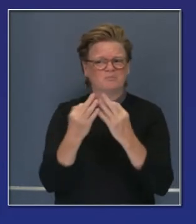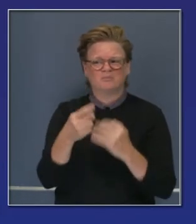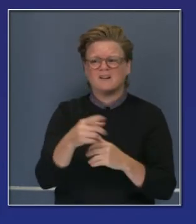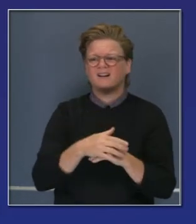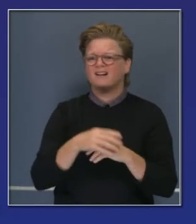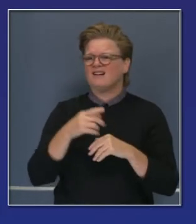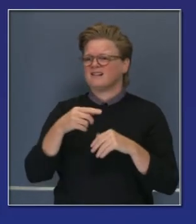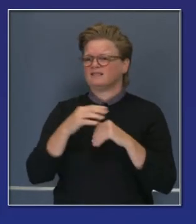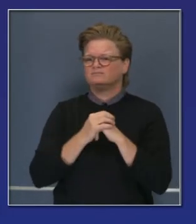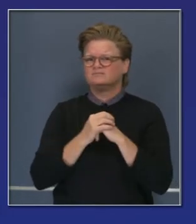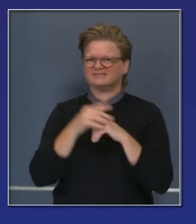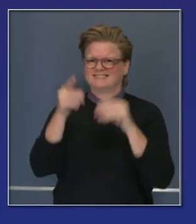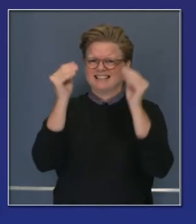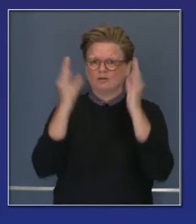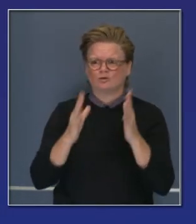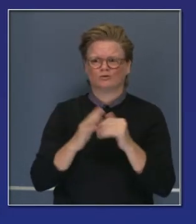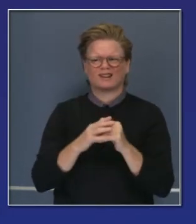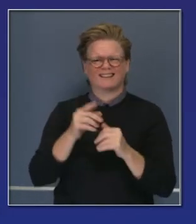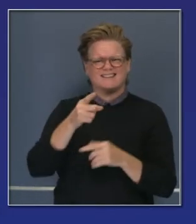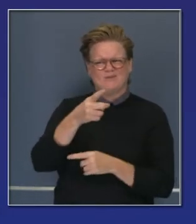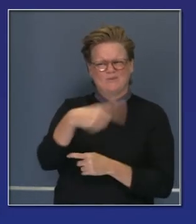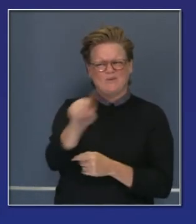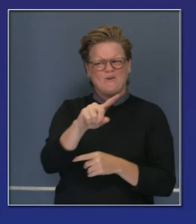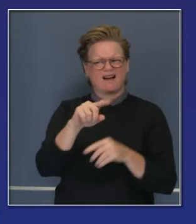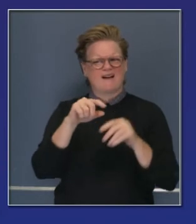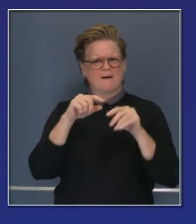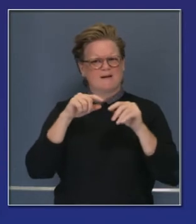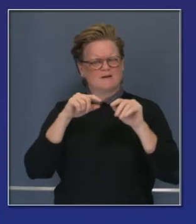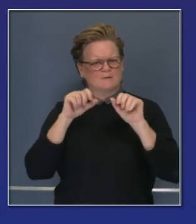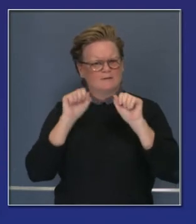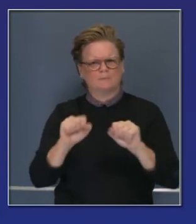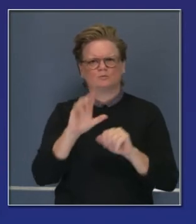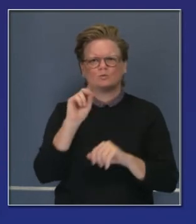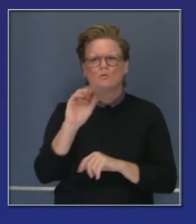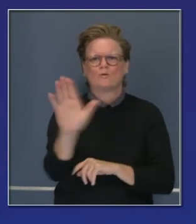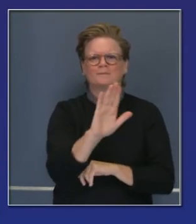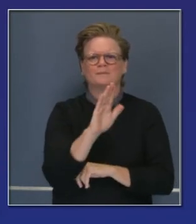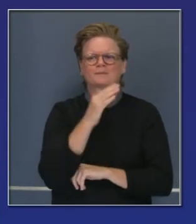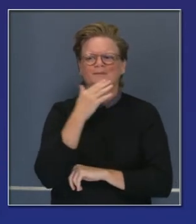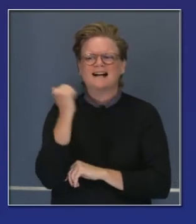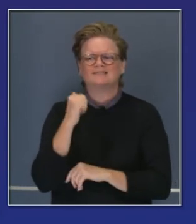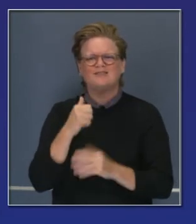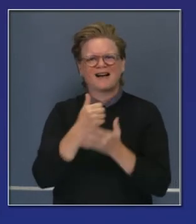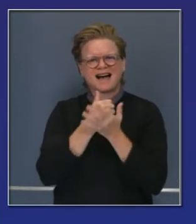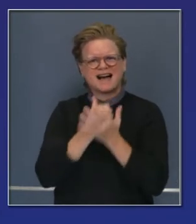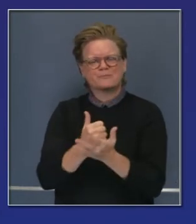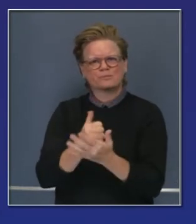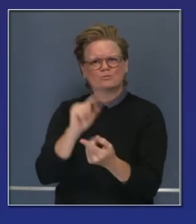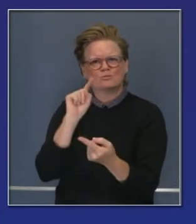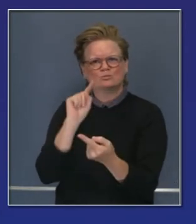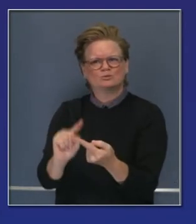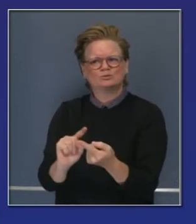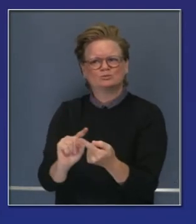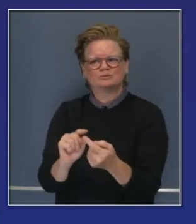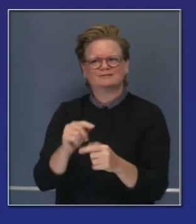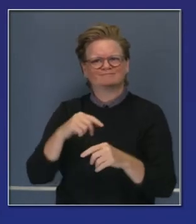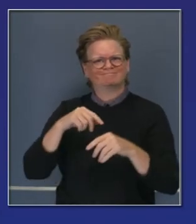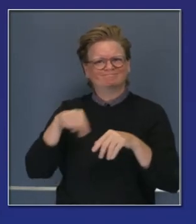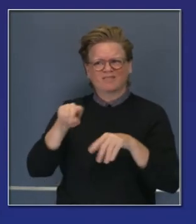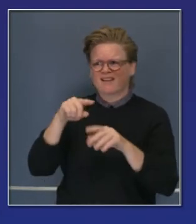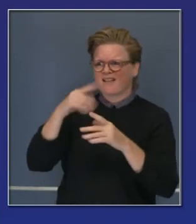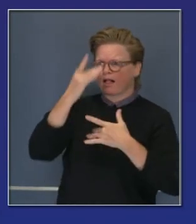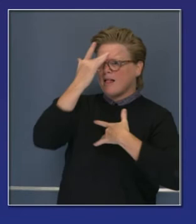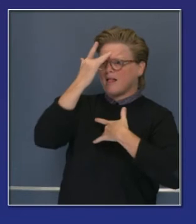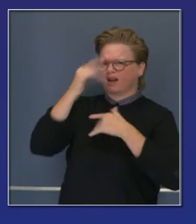ver lo mismo. Todos como individuos tenemos que hacer todo lo posible para rebajar el índice de casos, índice